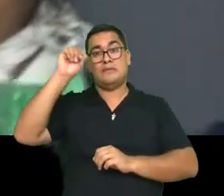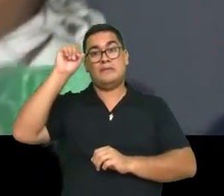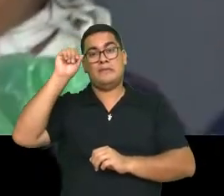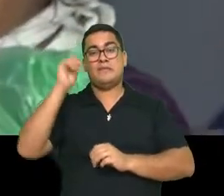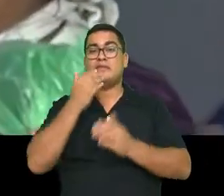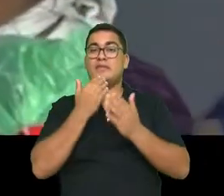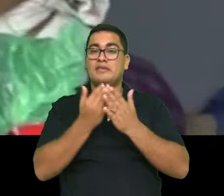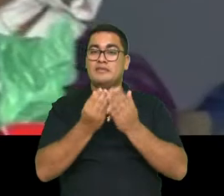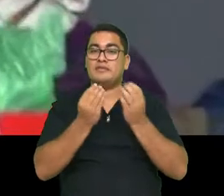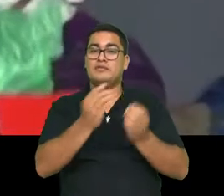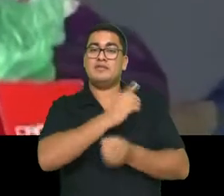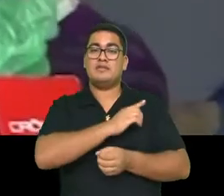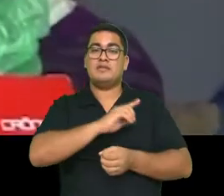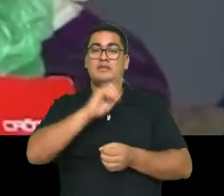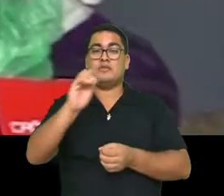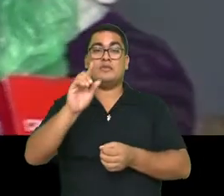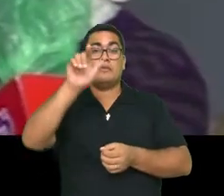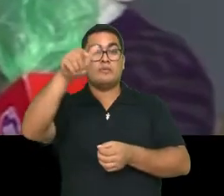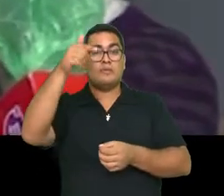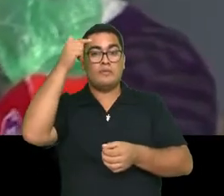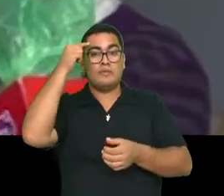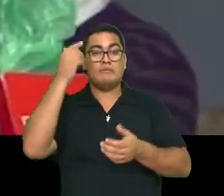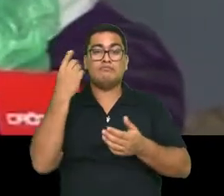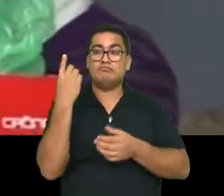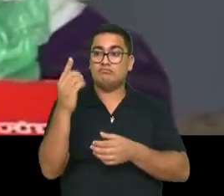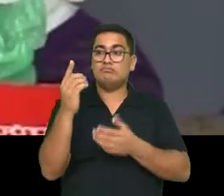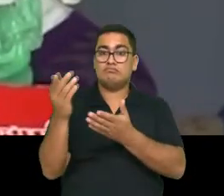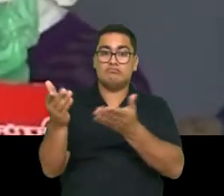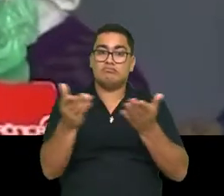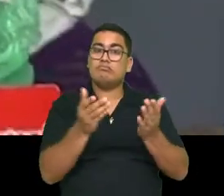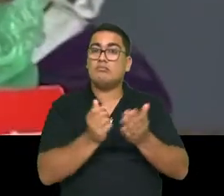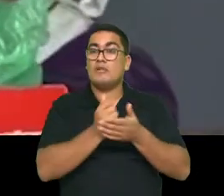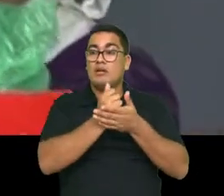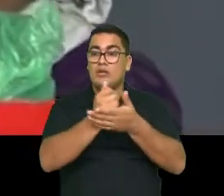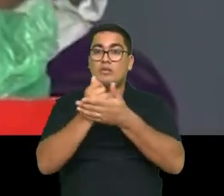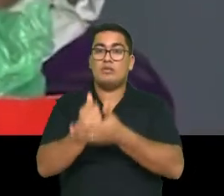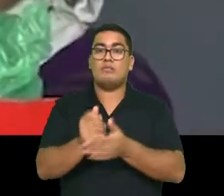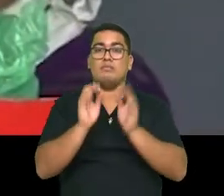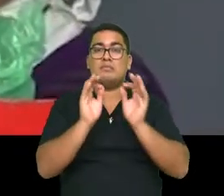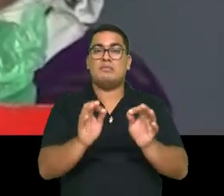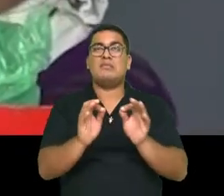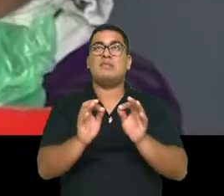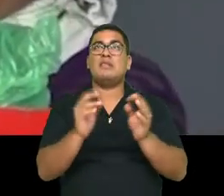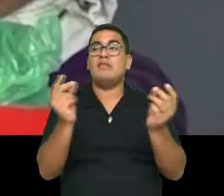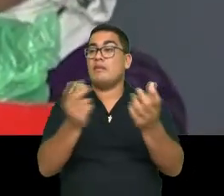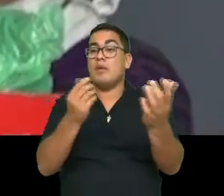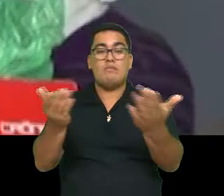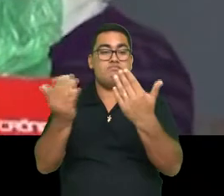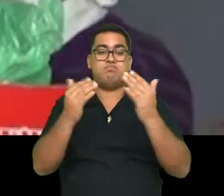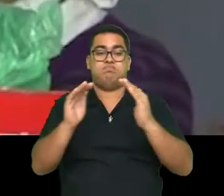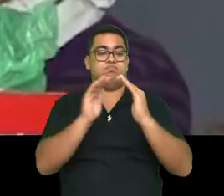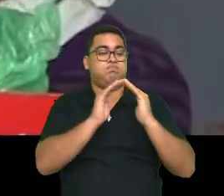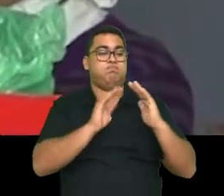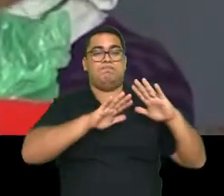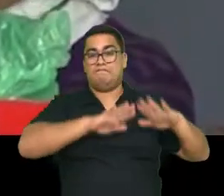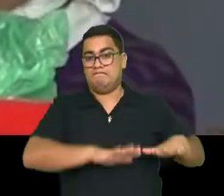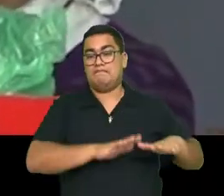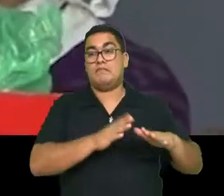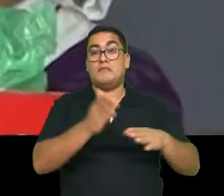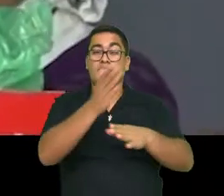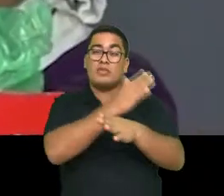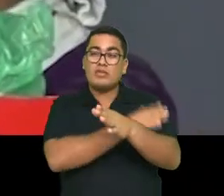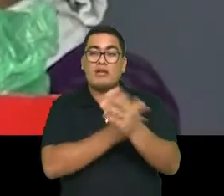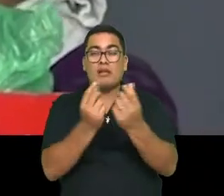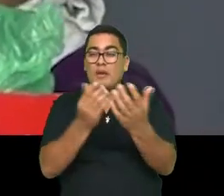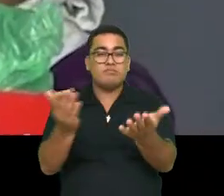buen gobierno que nos está restituyendo nuestros derechos con esta ayuda que nos están haciendo. Nos lograron evacuar a